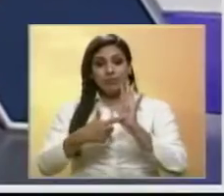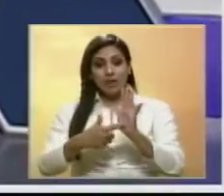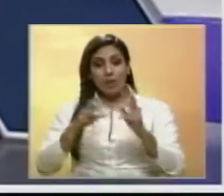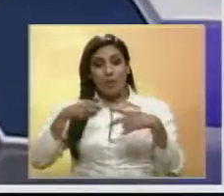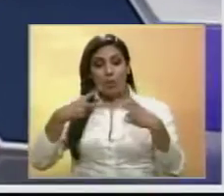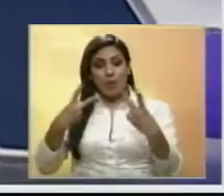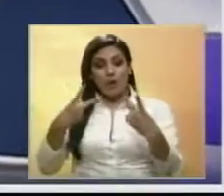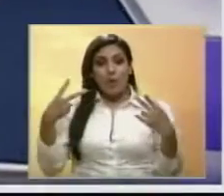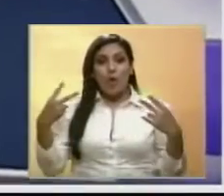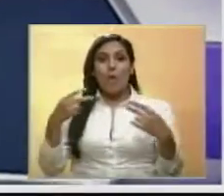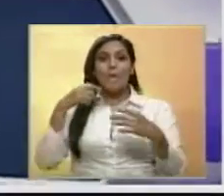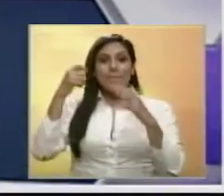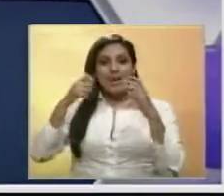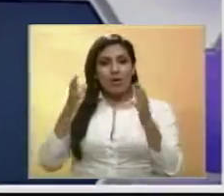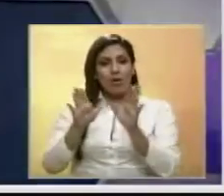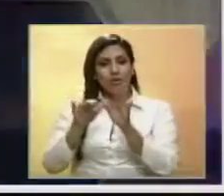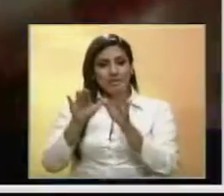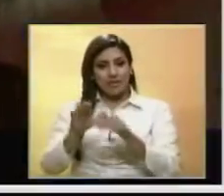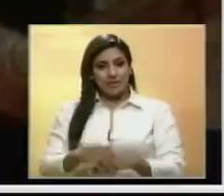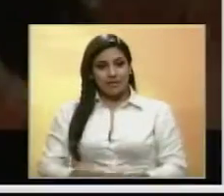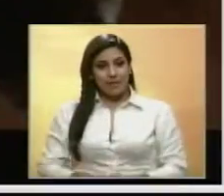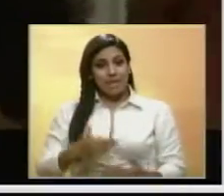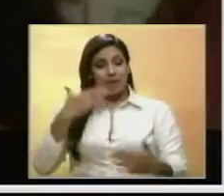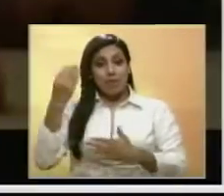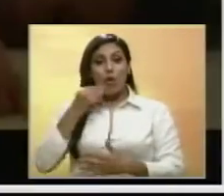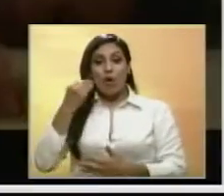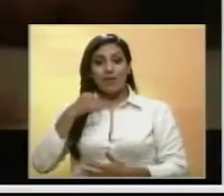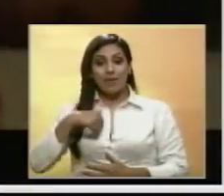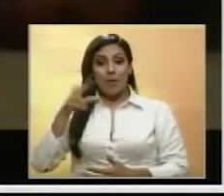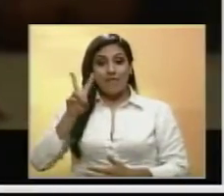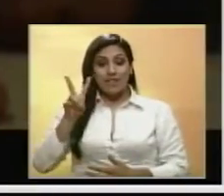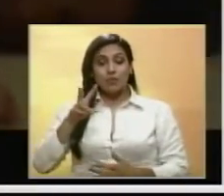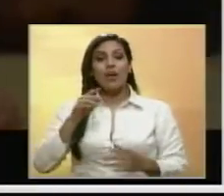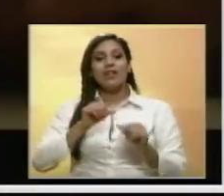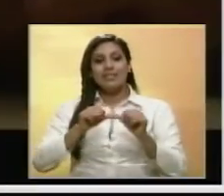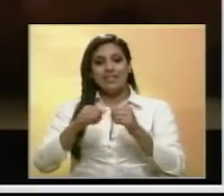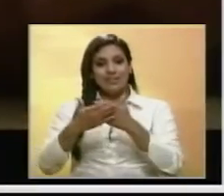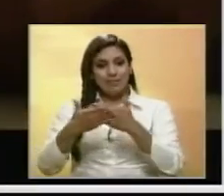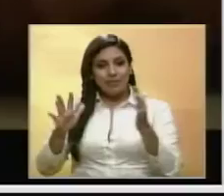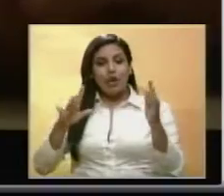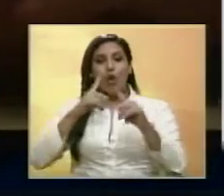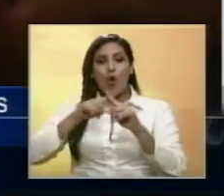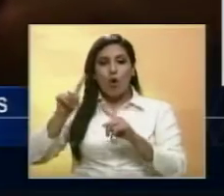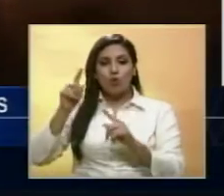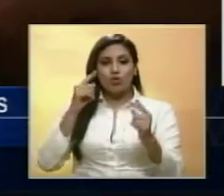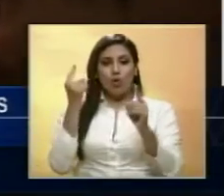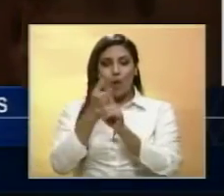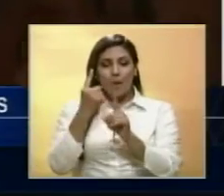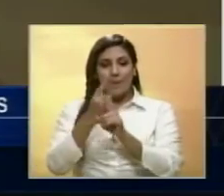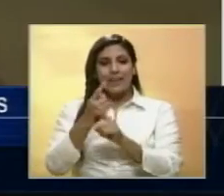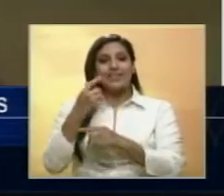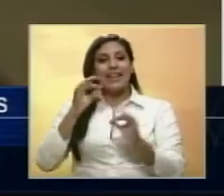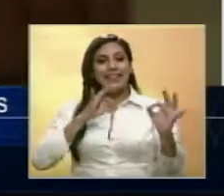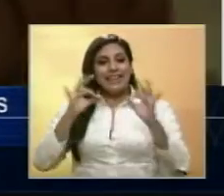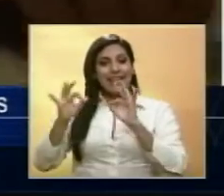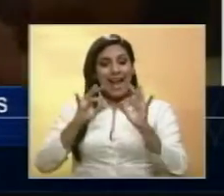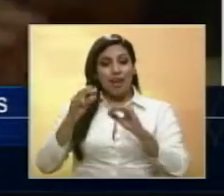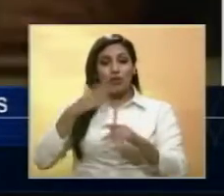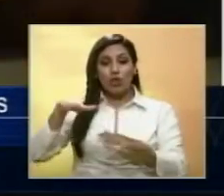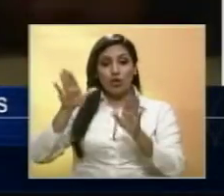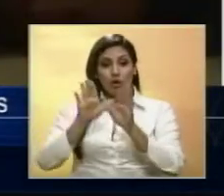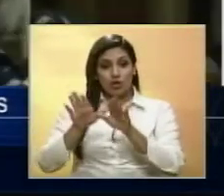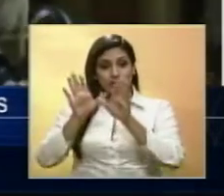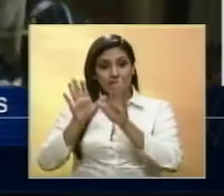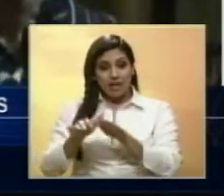de un nuevo cortometraje en Los Ángeles. La joven actriz venezolana continúa abriéndose paso en el competitivo mundo de la actuación en la ciudad de